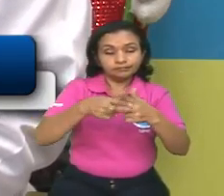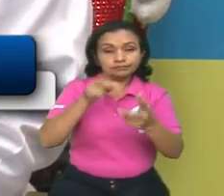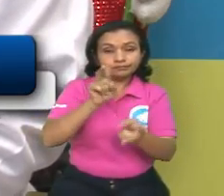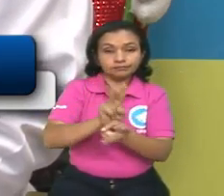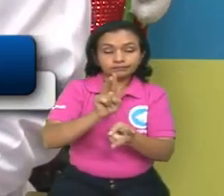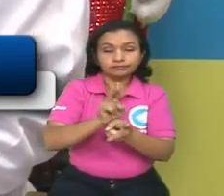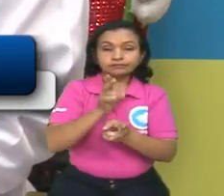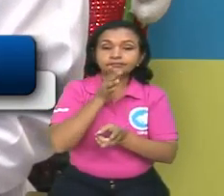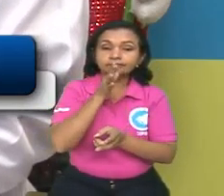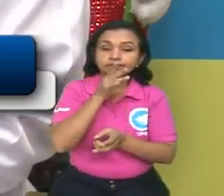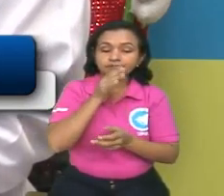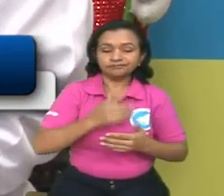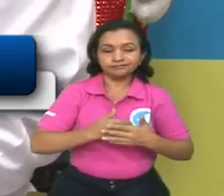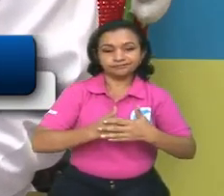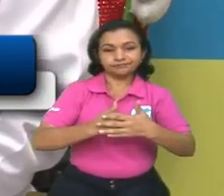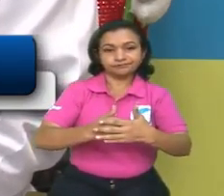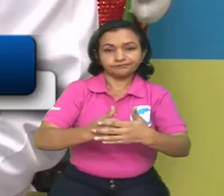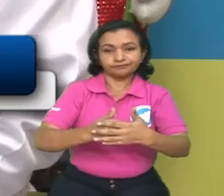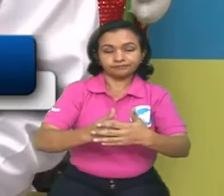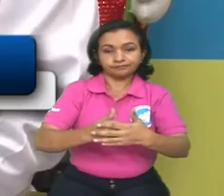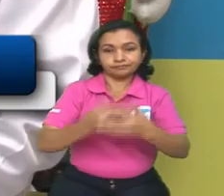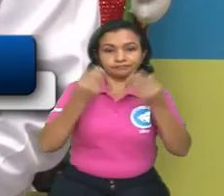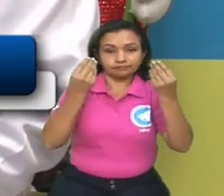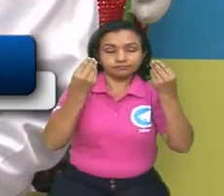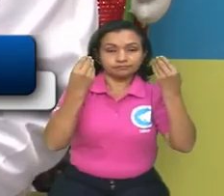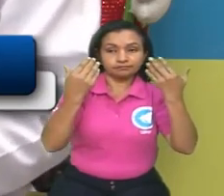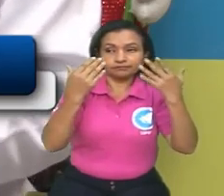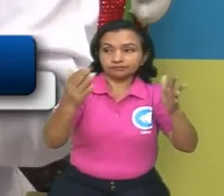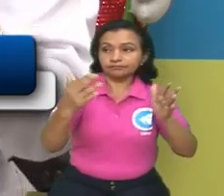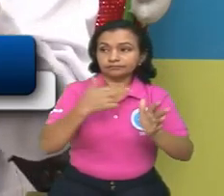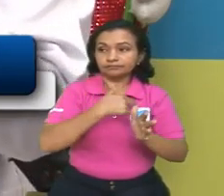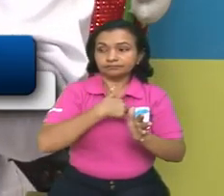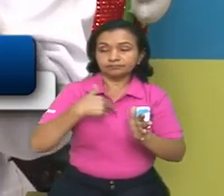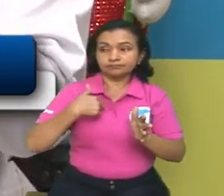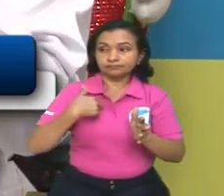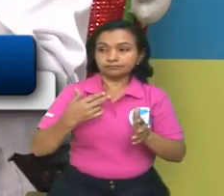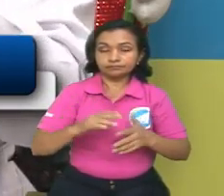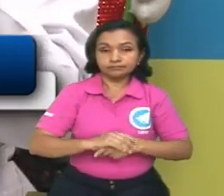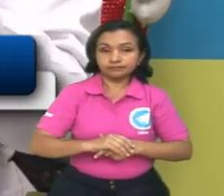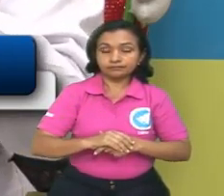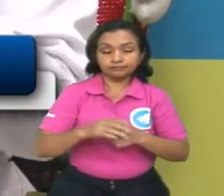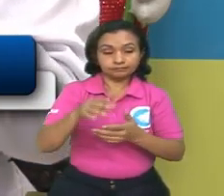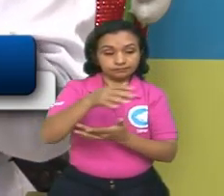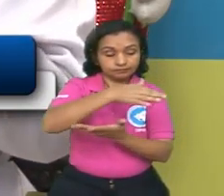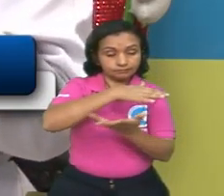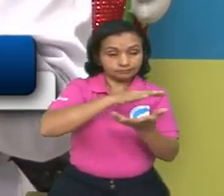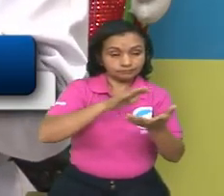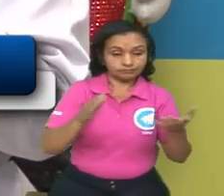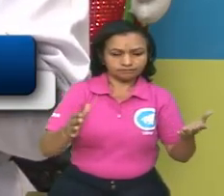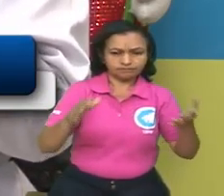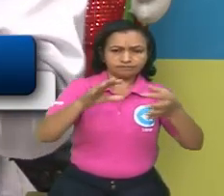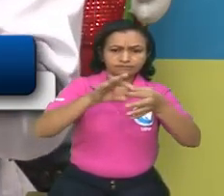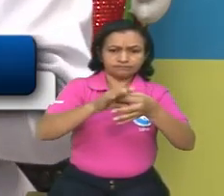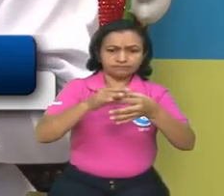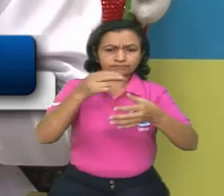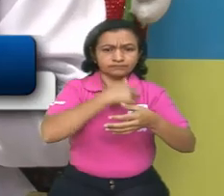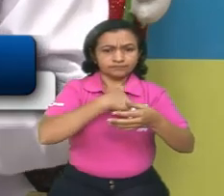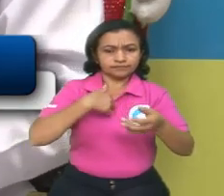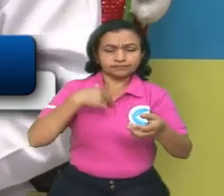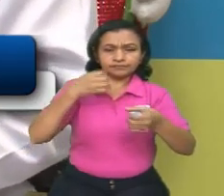embarazo adolescente y ya múltiples. Todo esto se mezcla, todos estos factores de riesgo